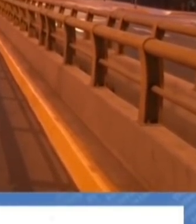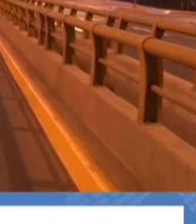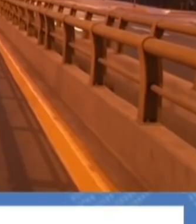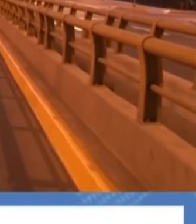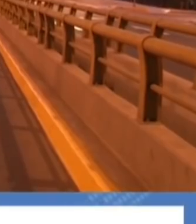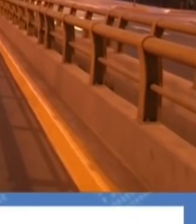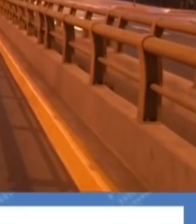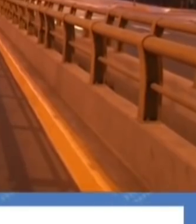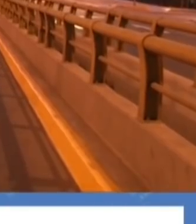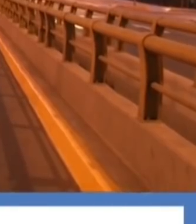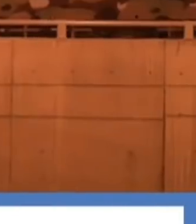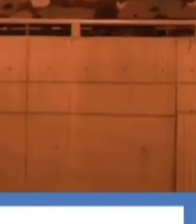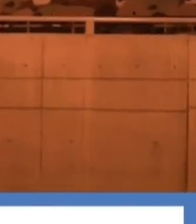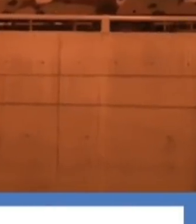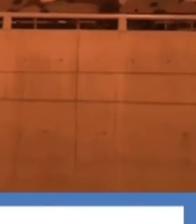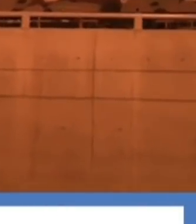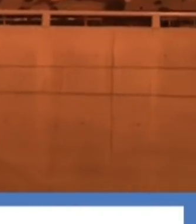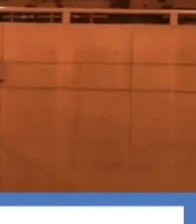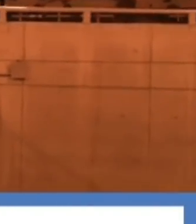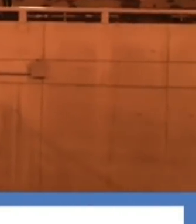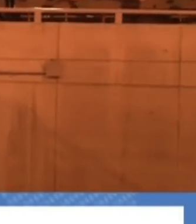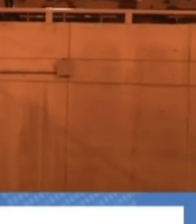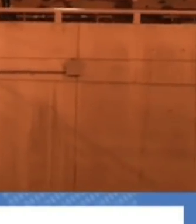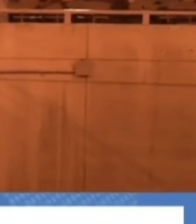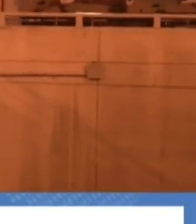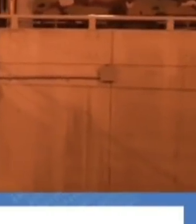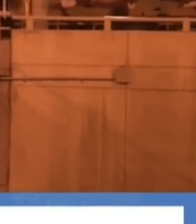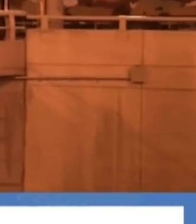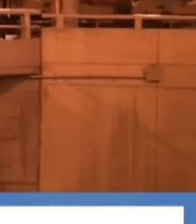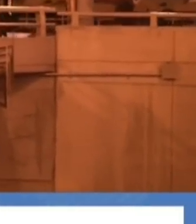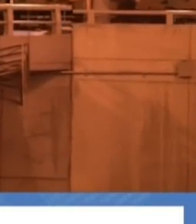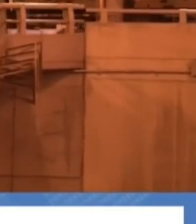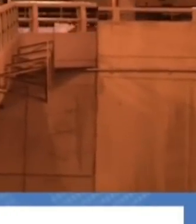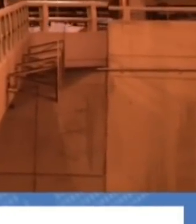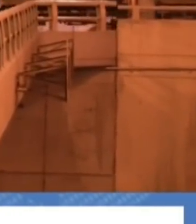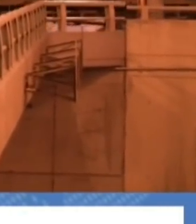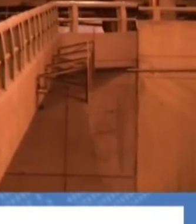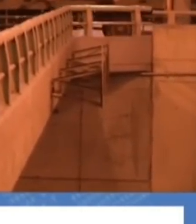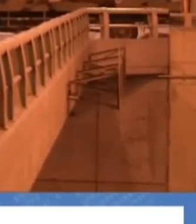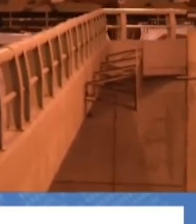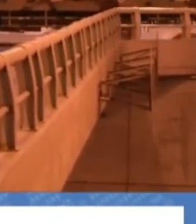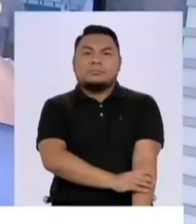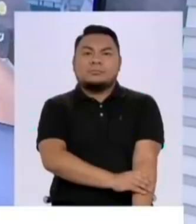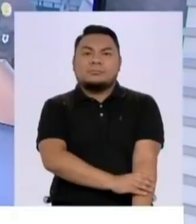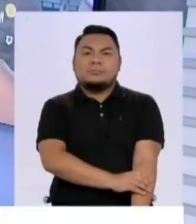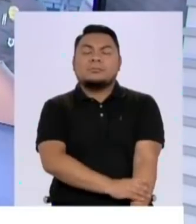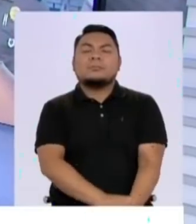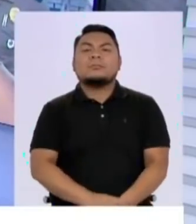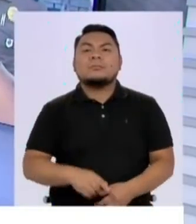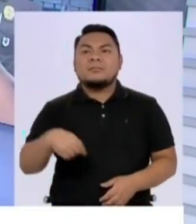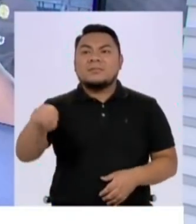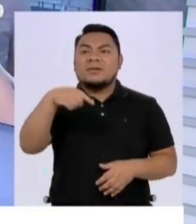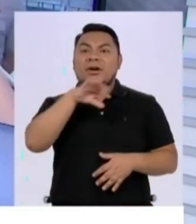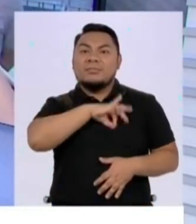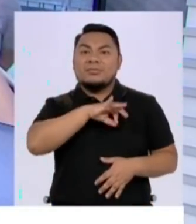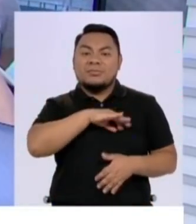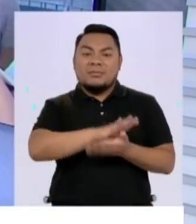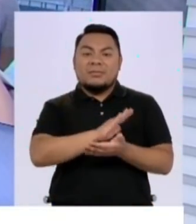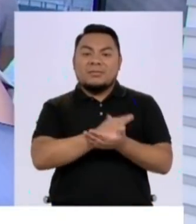de permiso, valga la redundancia. Y creo que todos aprovecharon el pánico y sacaron este documento,